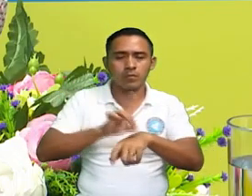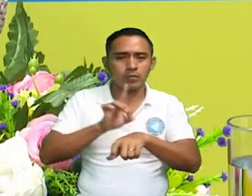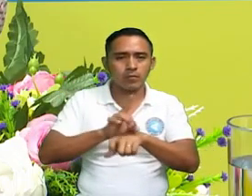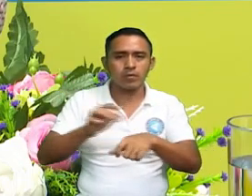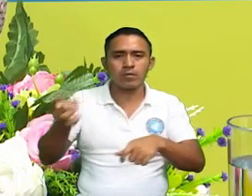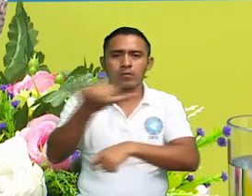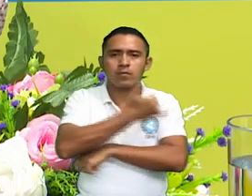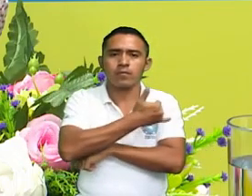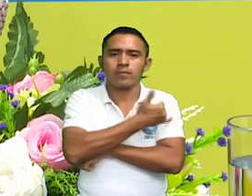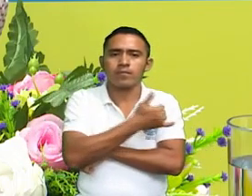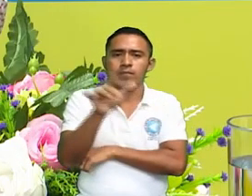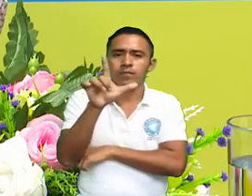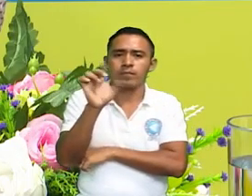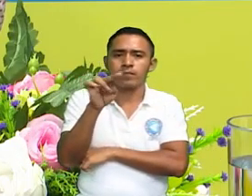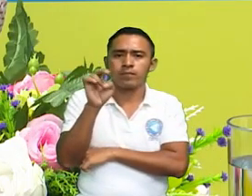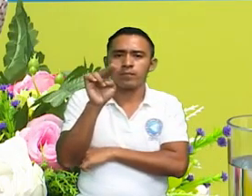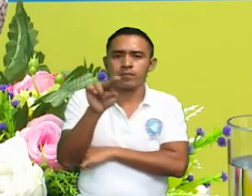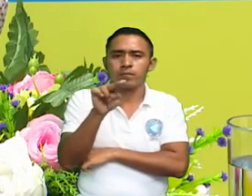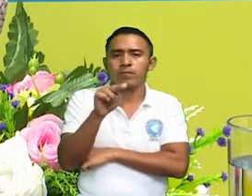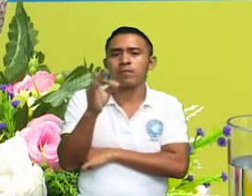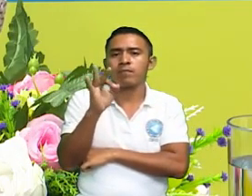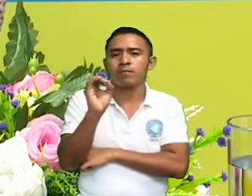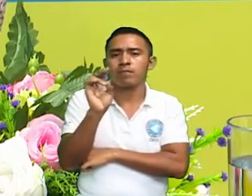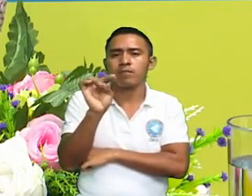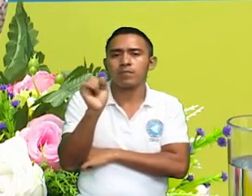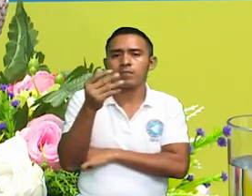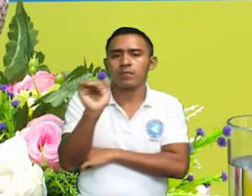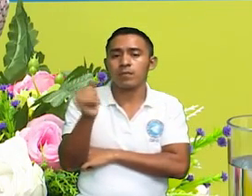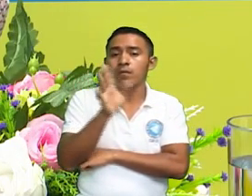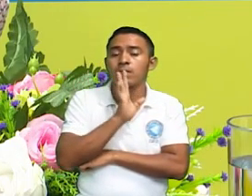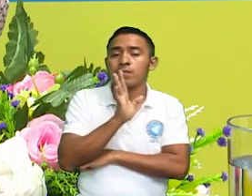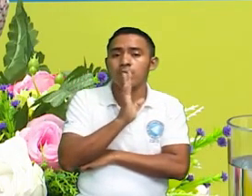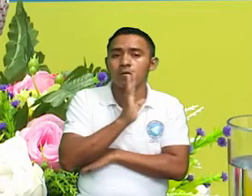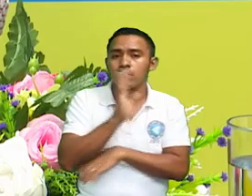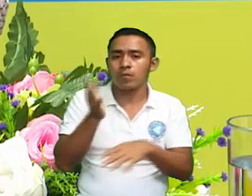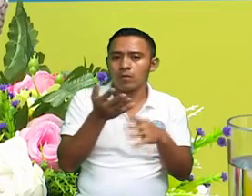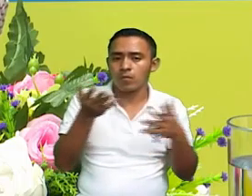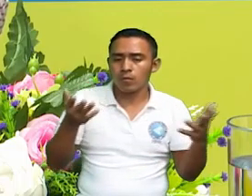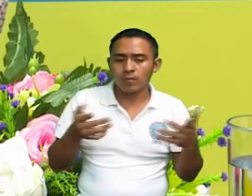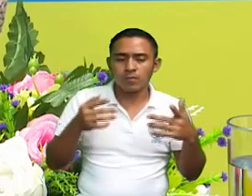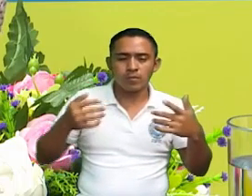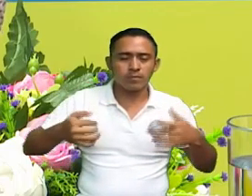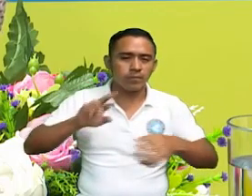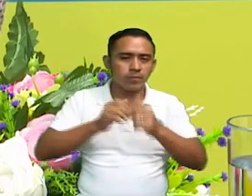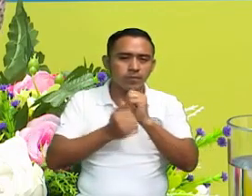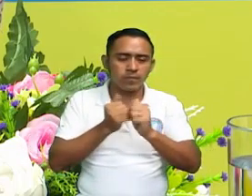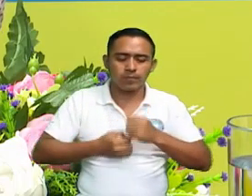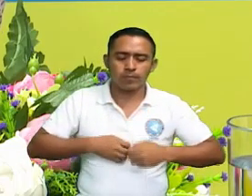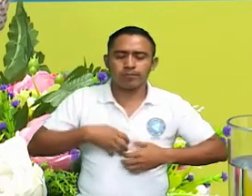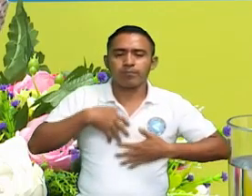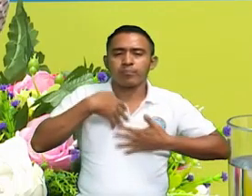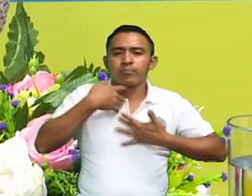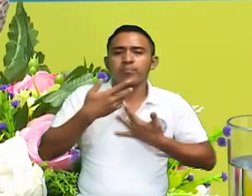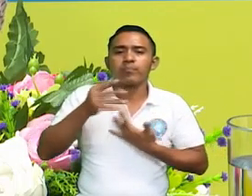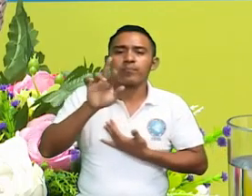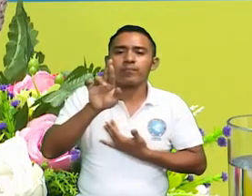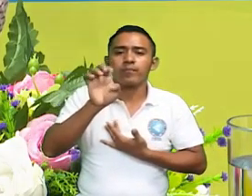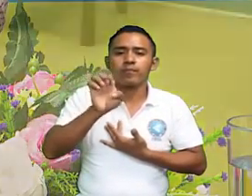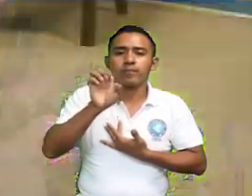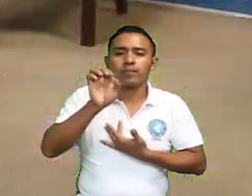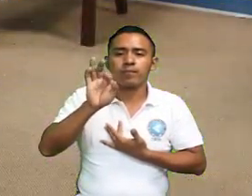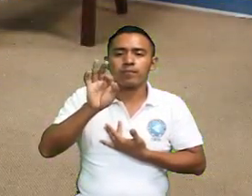Nacional Lenín Fonseca. Con ella estamos conversando sobre el reflujo gastroesofágico, una enfermedad muy común